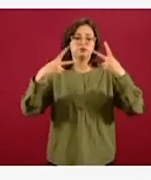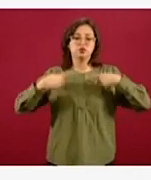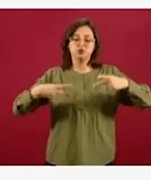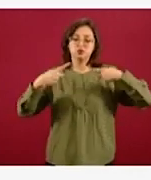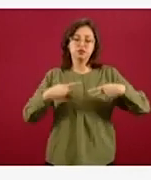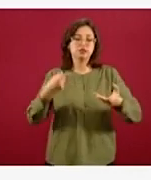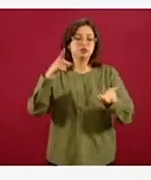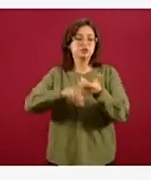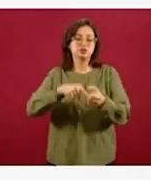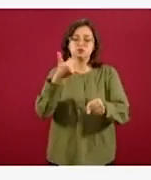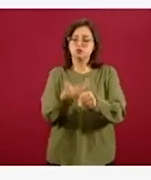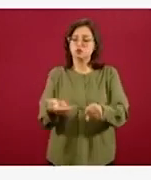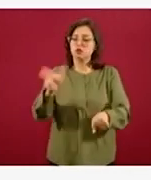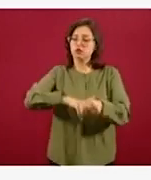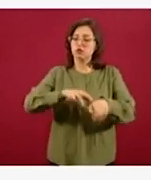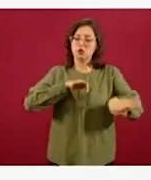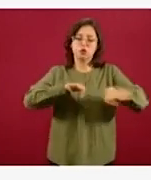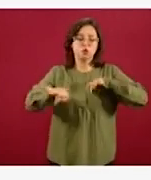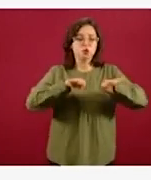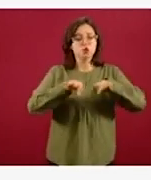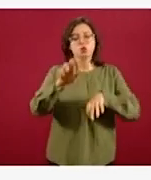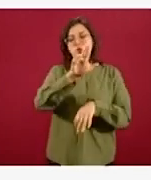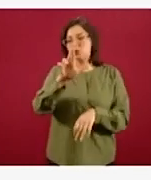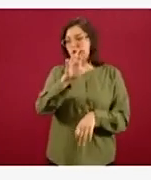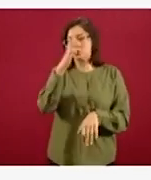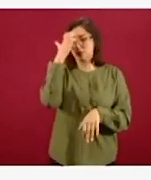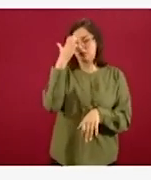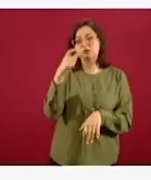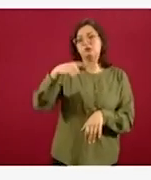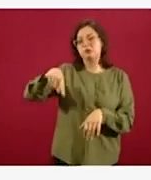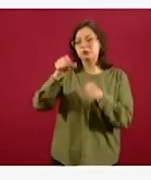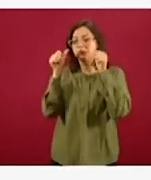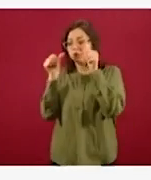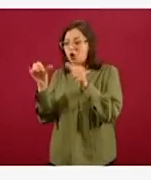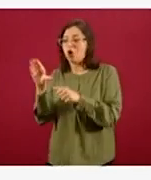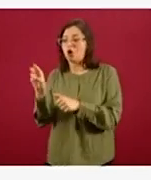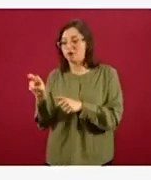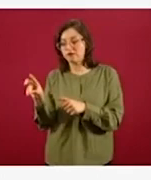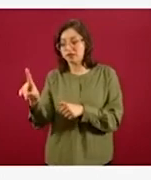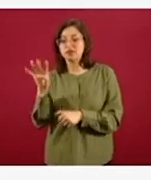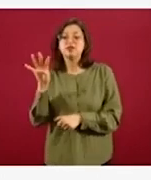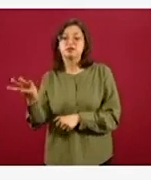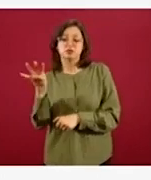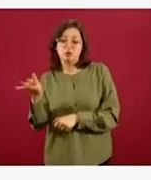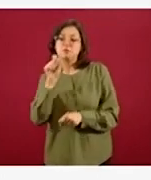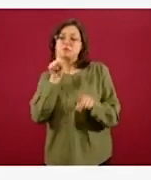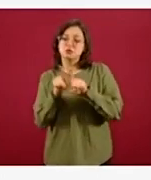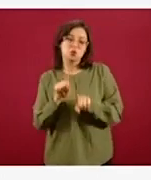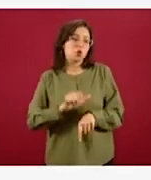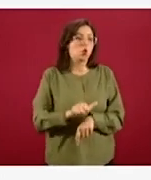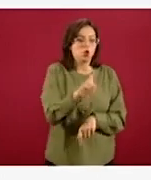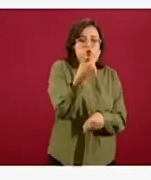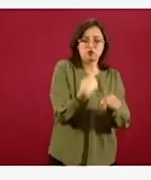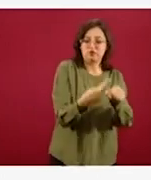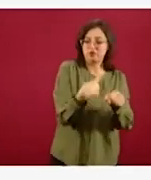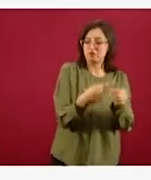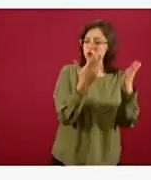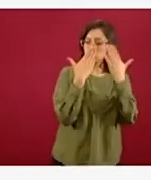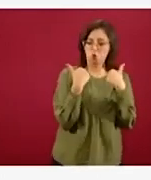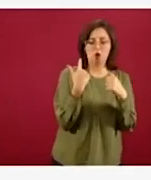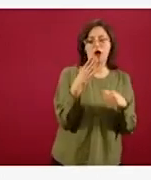de los hospitales que están atendiendo tanto a pacientes con COVID-19 como pacientes que no